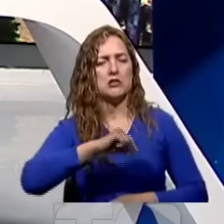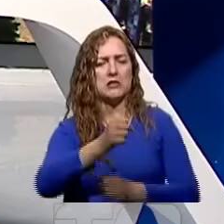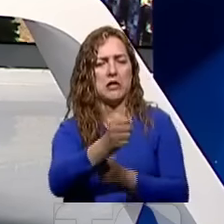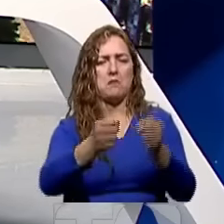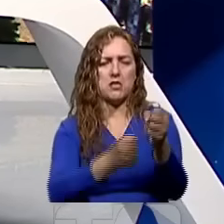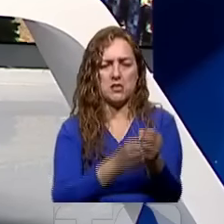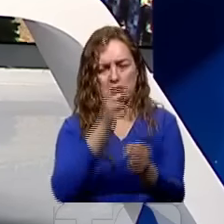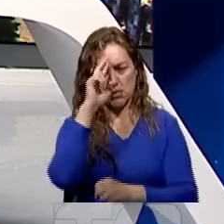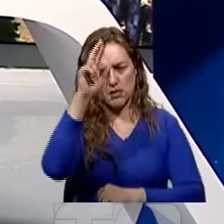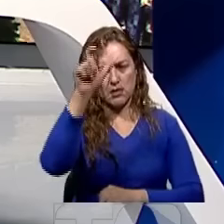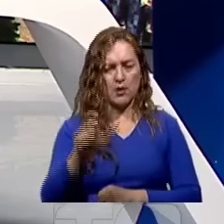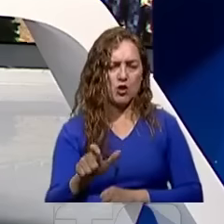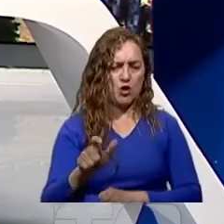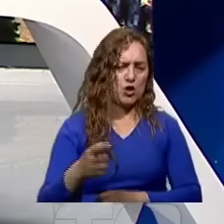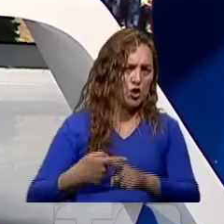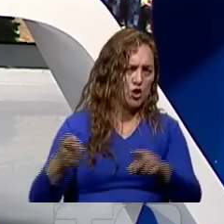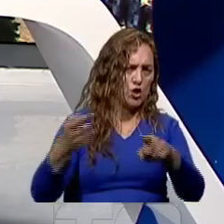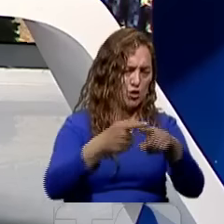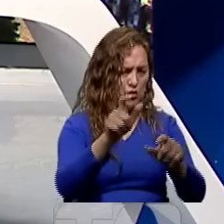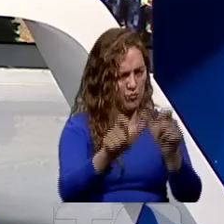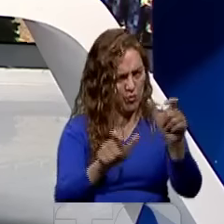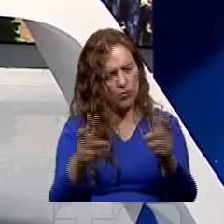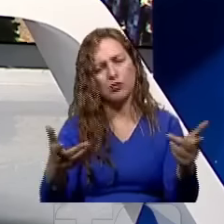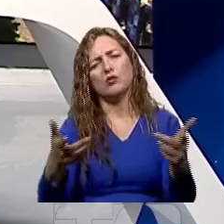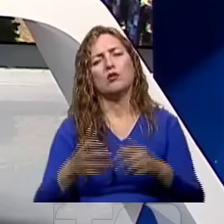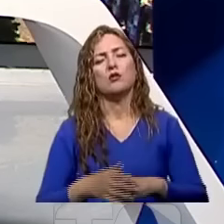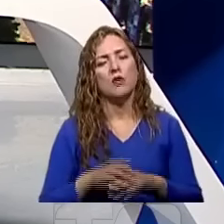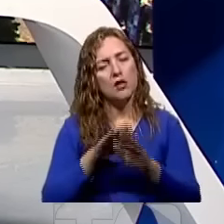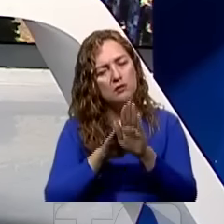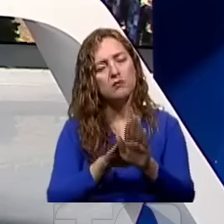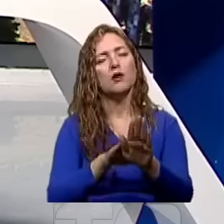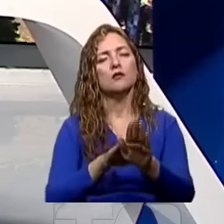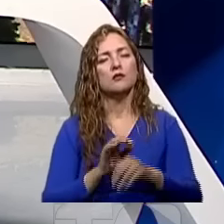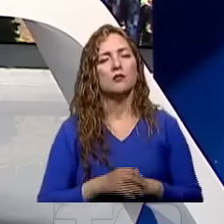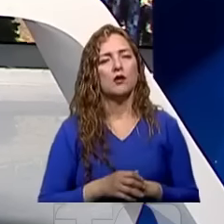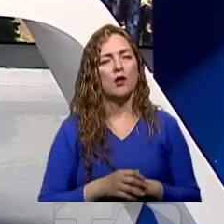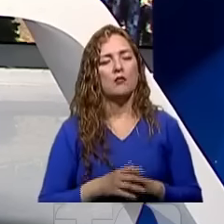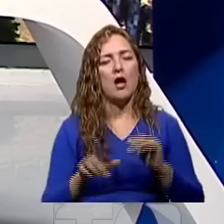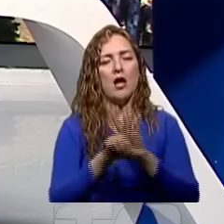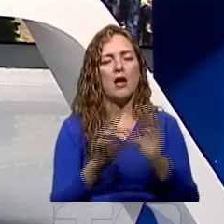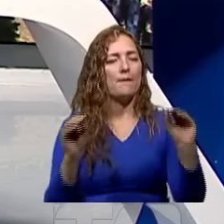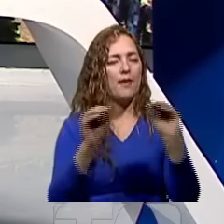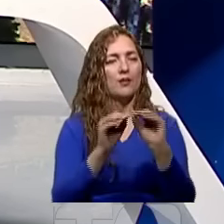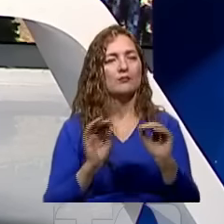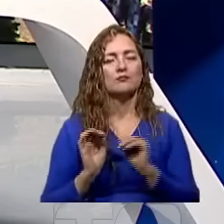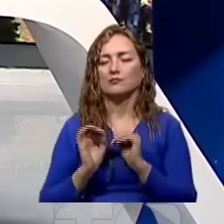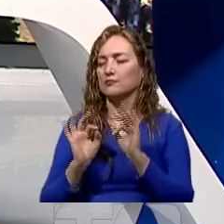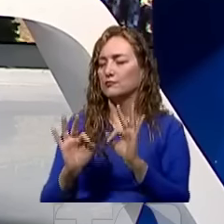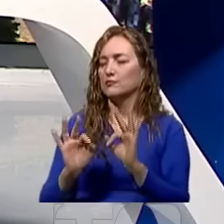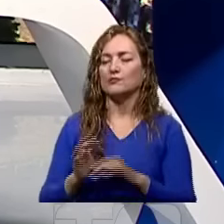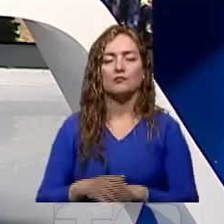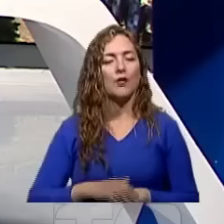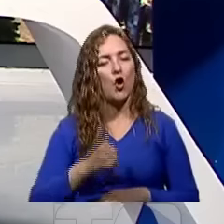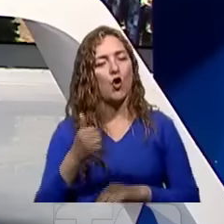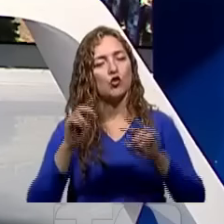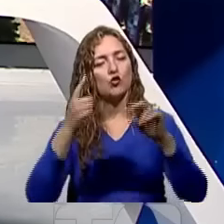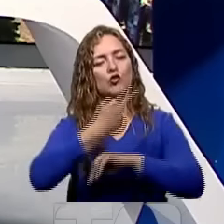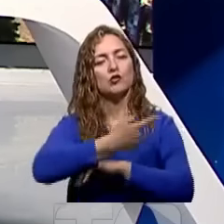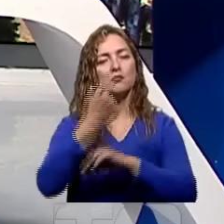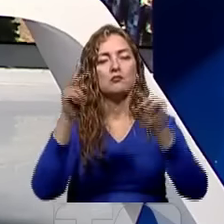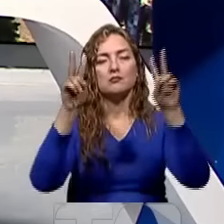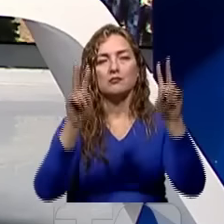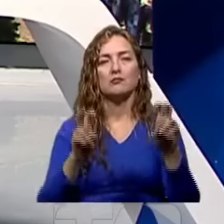hacemos, a respetar a ese otro diferente, pero también a respaldarlo con más políticas públicas. Excelente. Bueno, bien, vamos con otra efeméride.